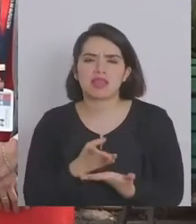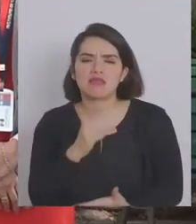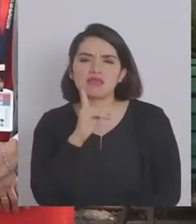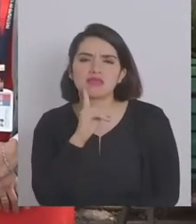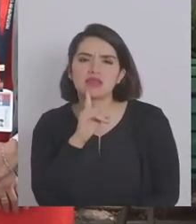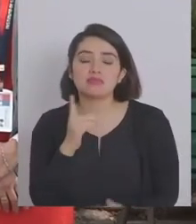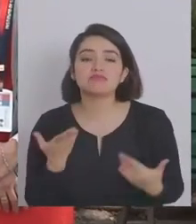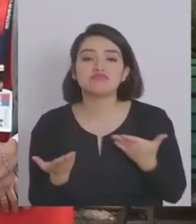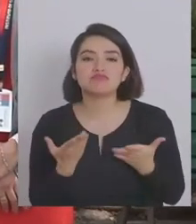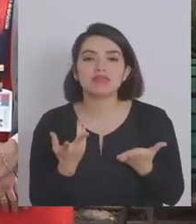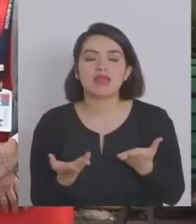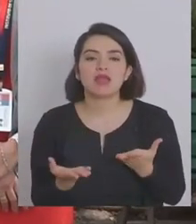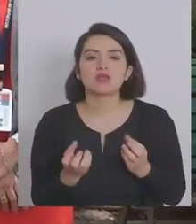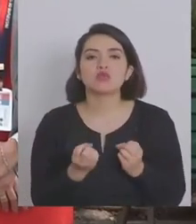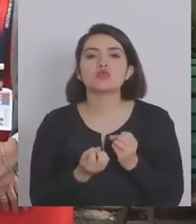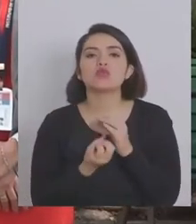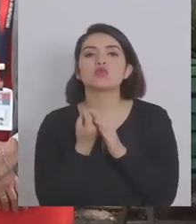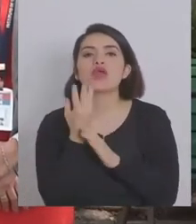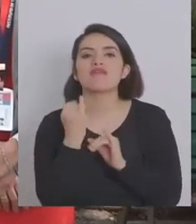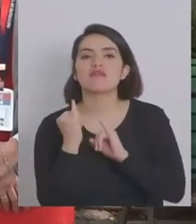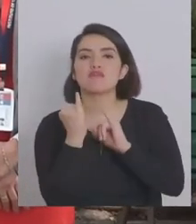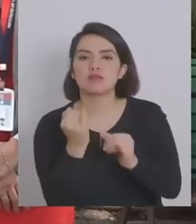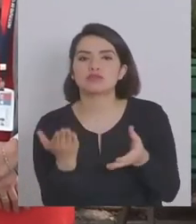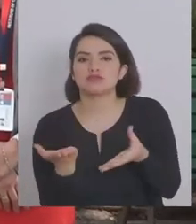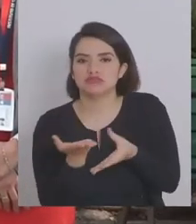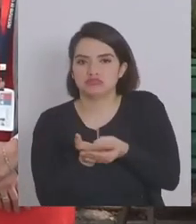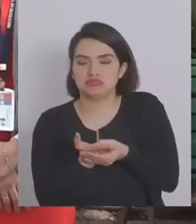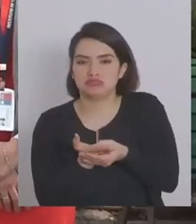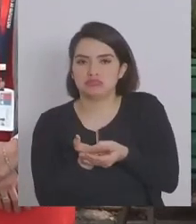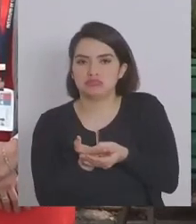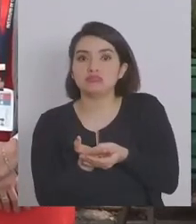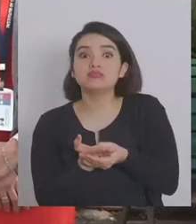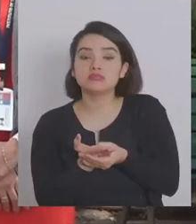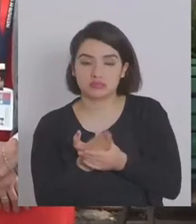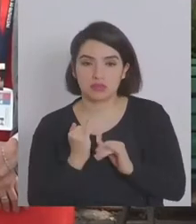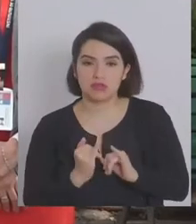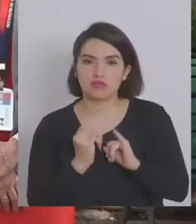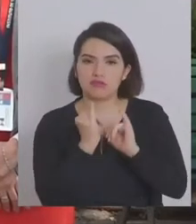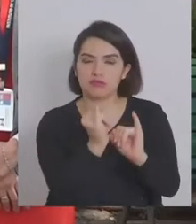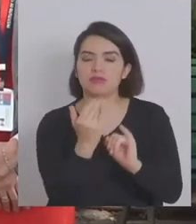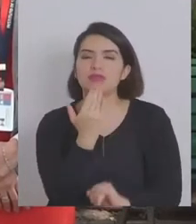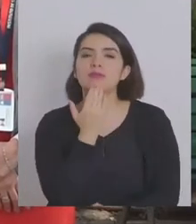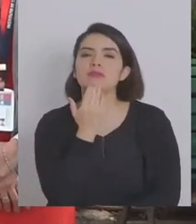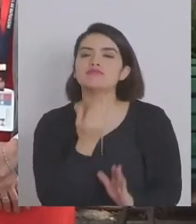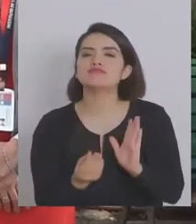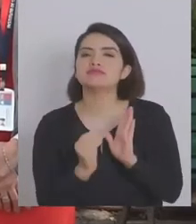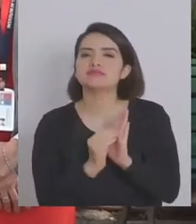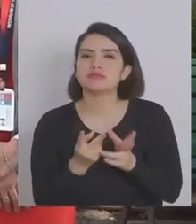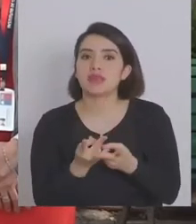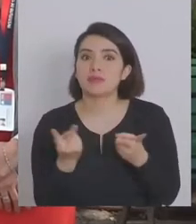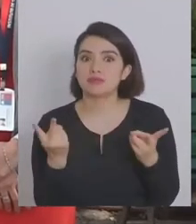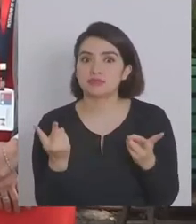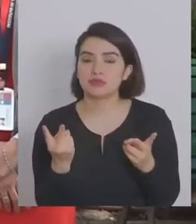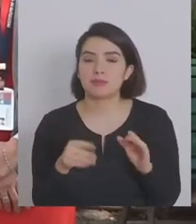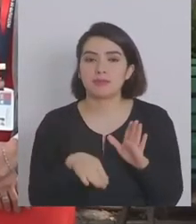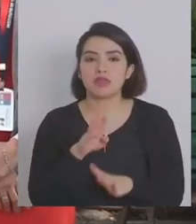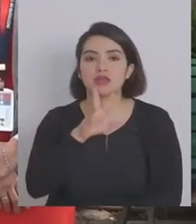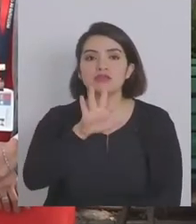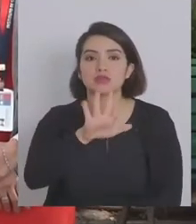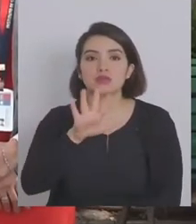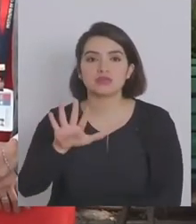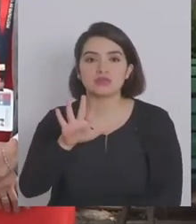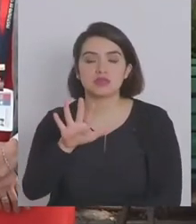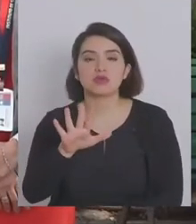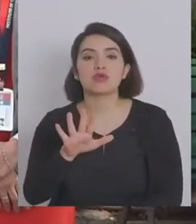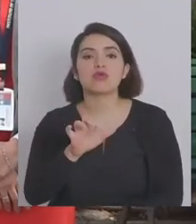a antecedentes nuevos que se van recopilando en este caso, antecedentes que también se mencionaron en la transmisión para mayores de 55 y